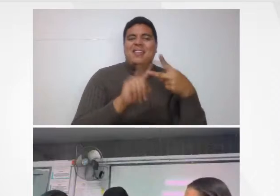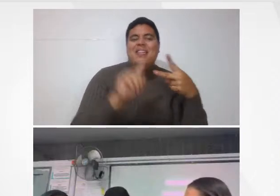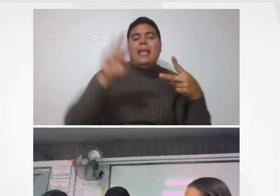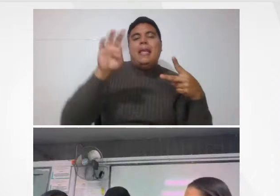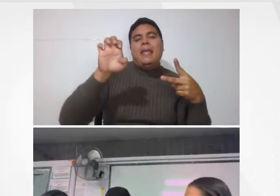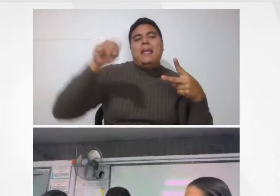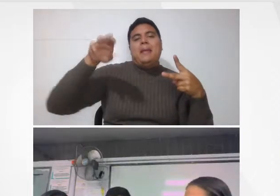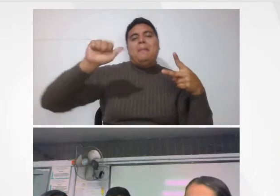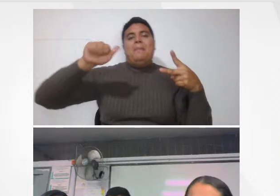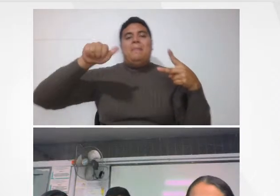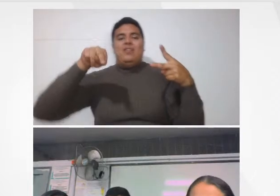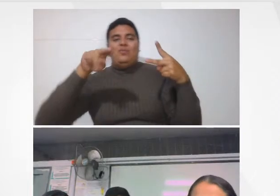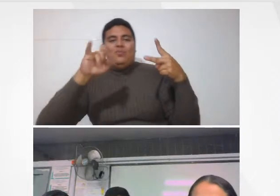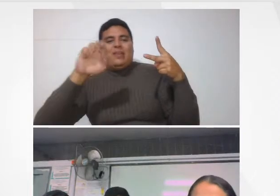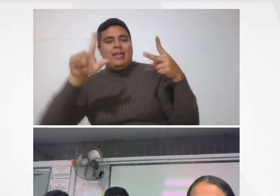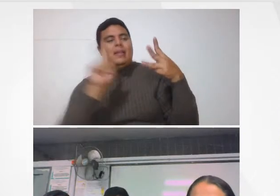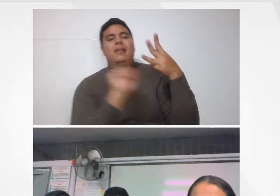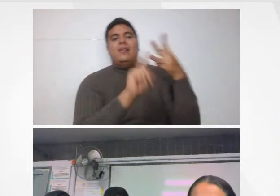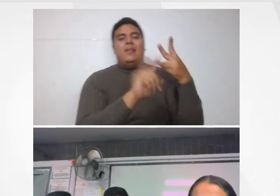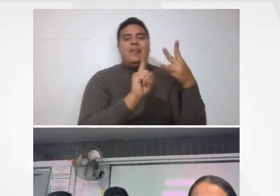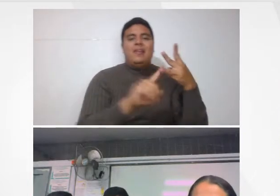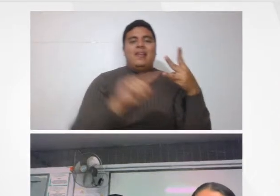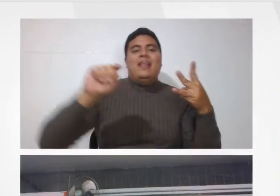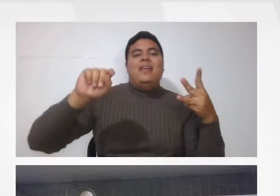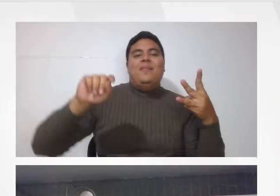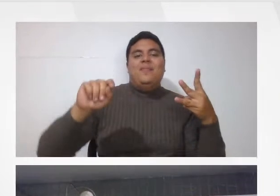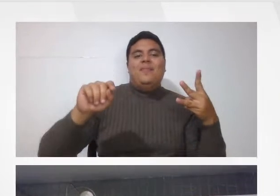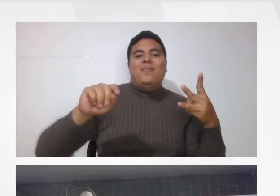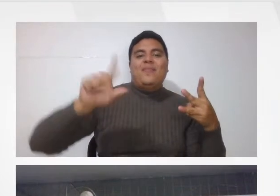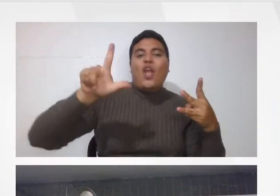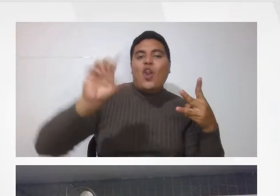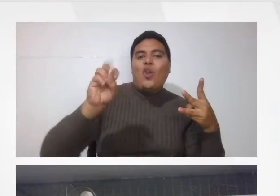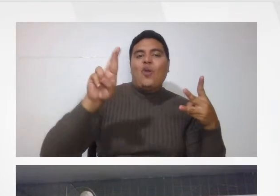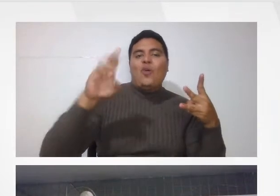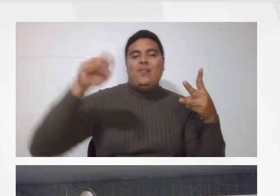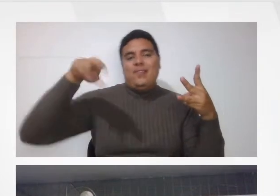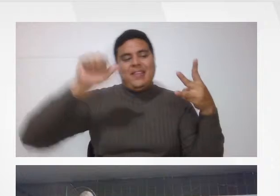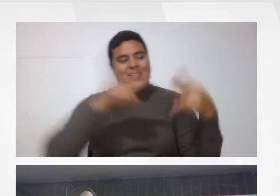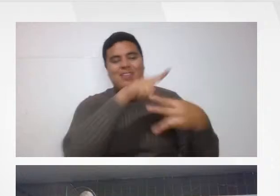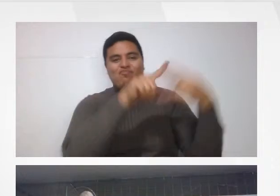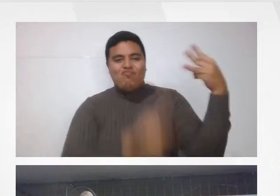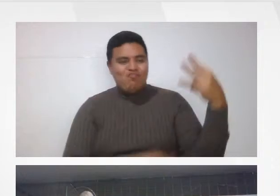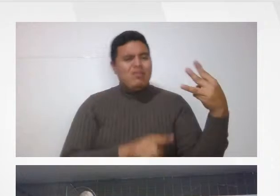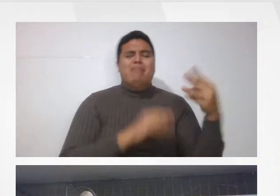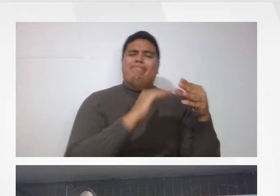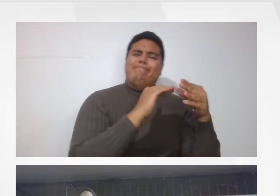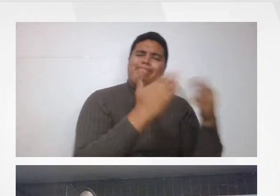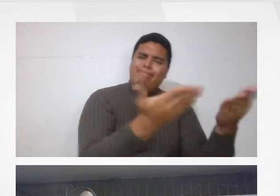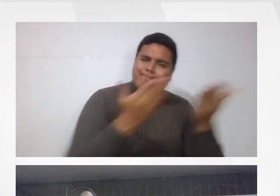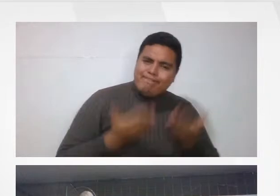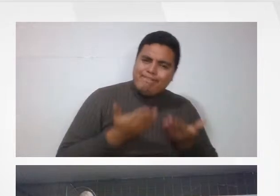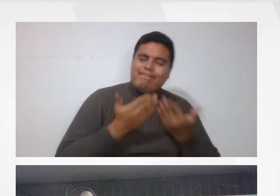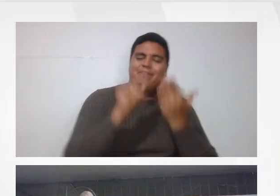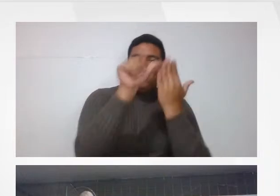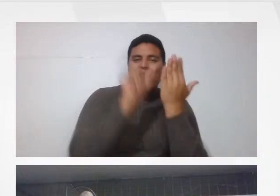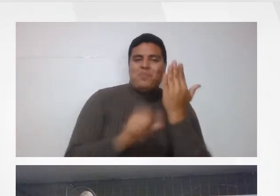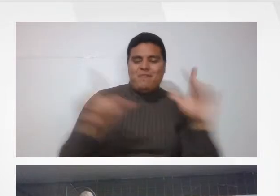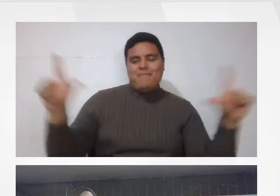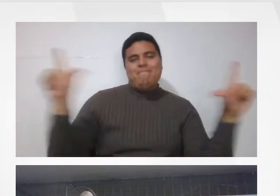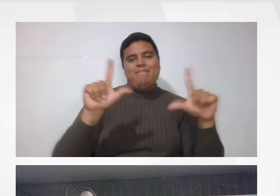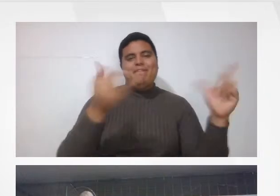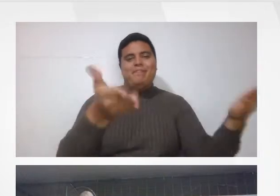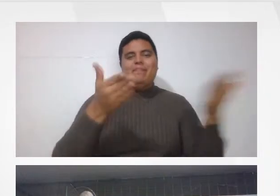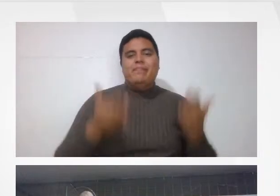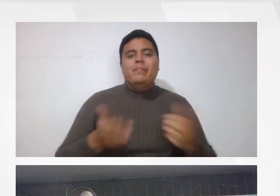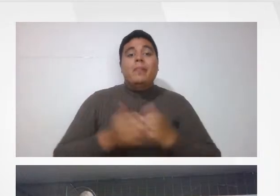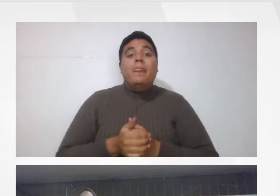señora Lorena Ortiz. De nuevo, una cordial bienvenida. Le damos aquí otra vez en el programa. Y Eliana, desde la parte